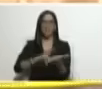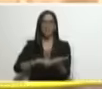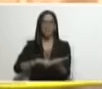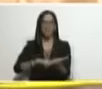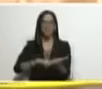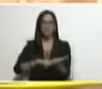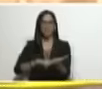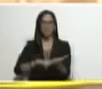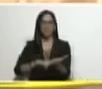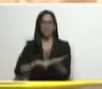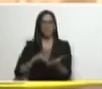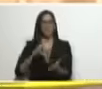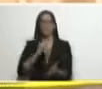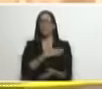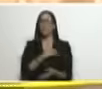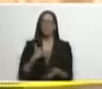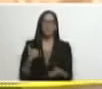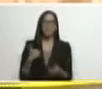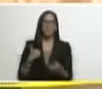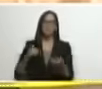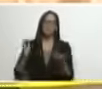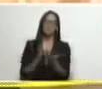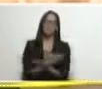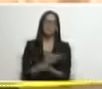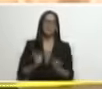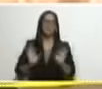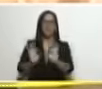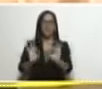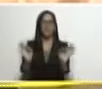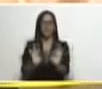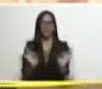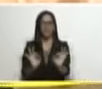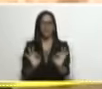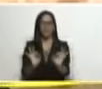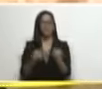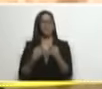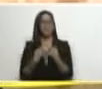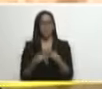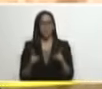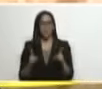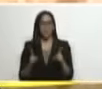no pretendemos quitarle nada a nadie. Al contrario,